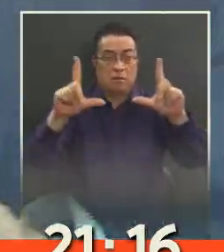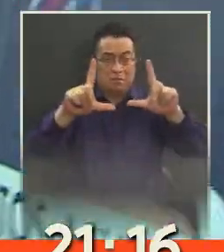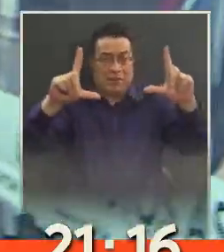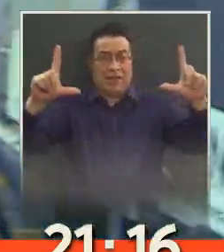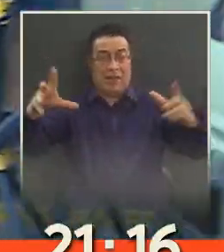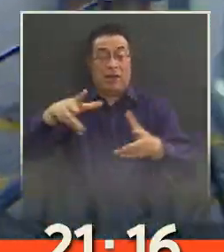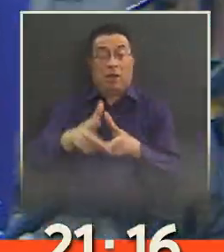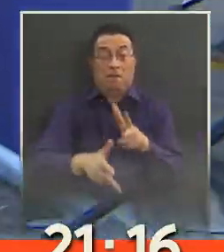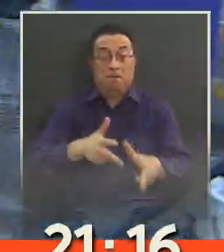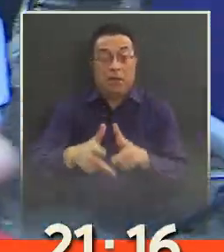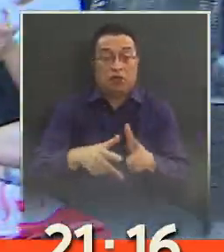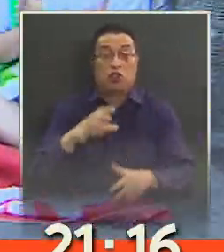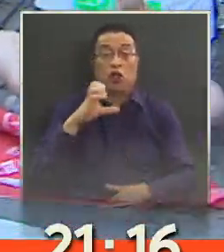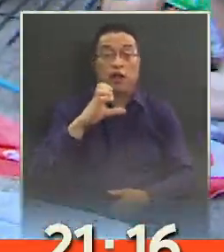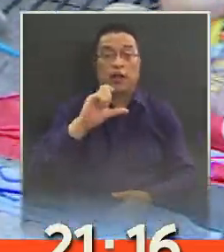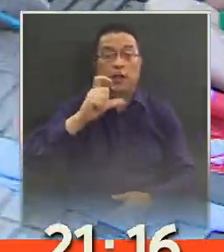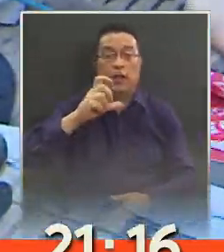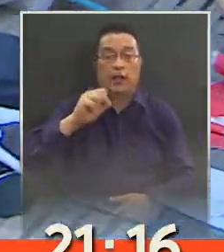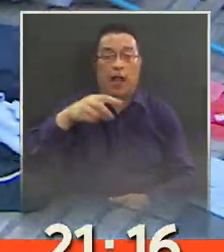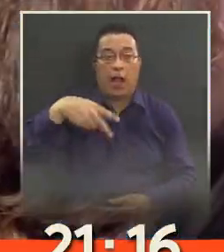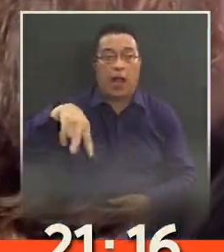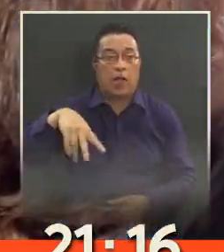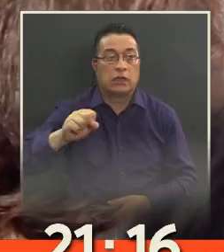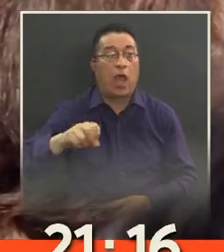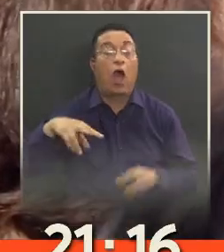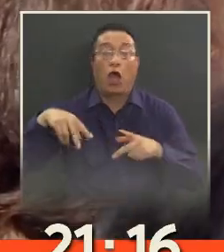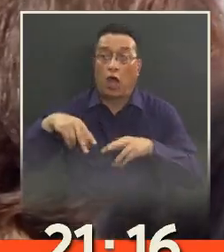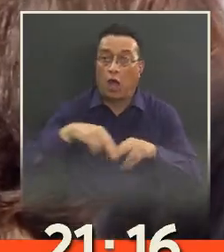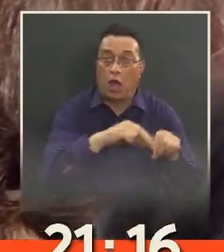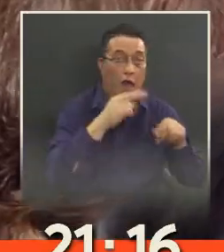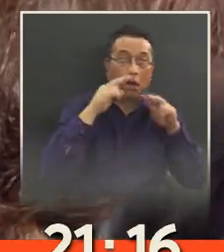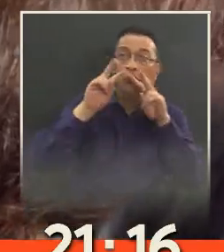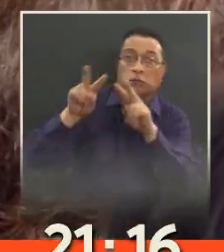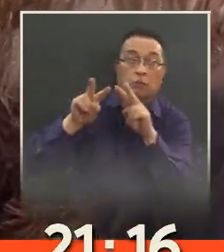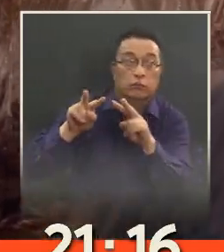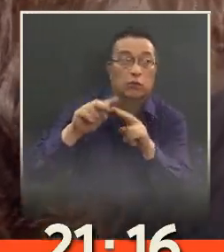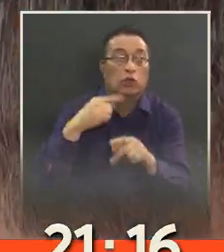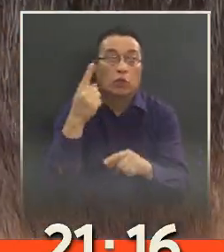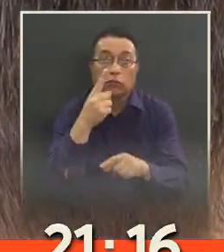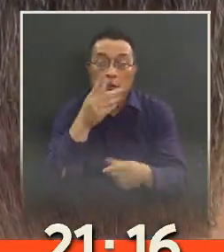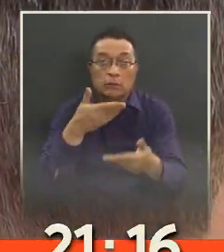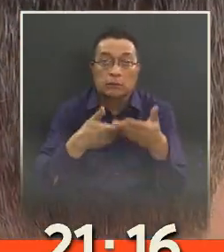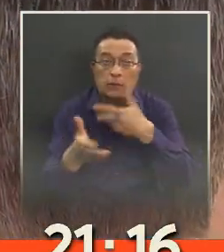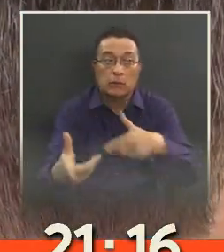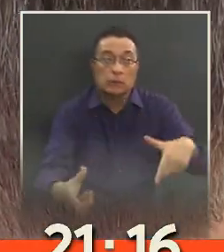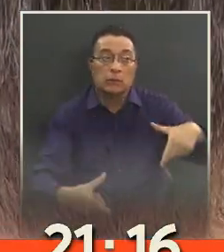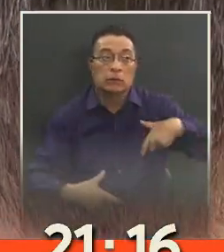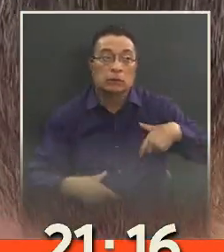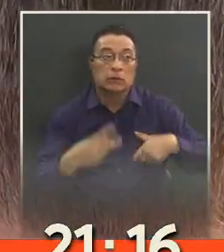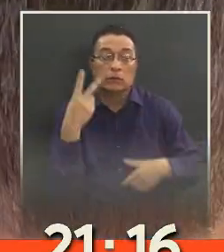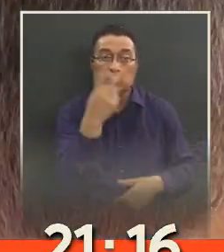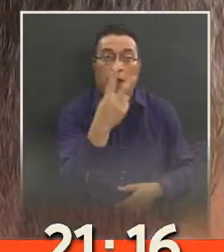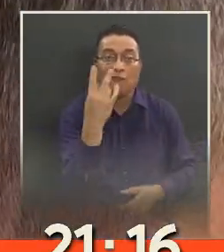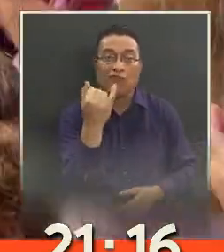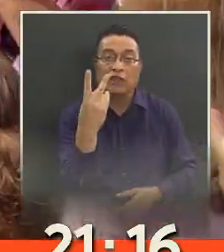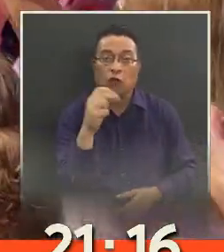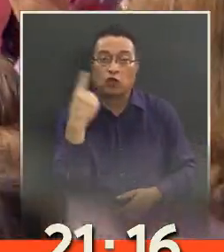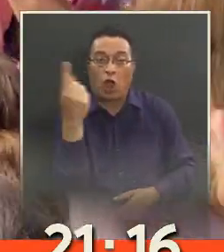Plaza Gaña llamó la atención de quienes pasaban por ahí. El minuto a minuto del cambio de mando fue seguido en vivo por todos